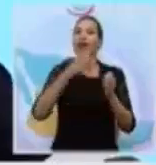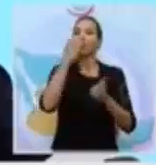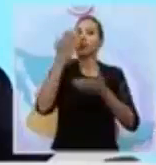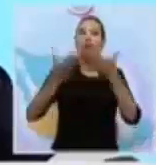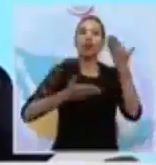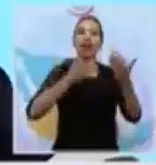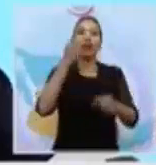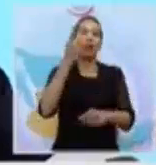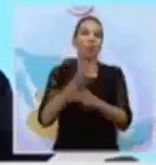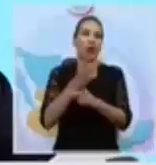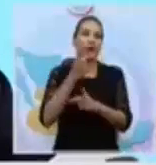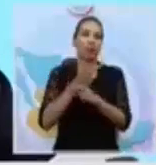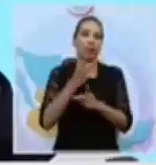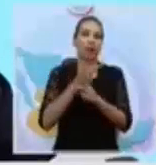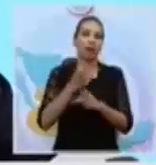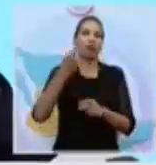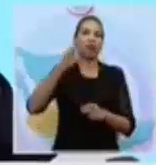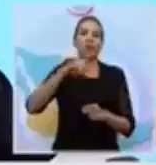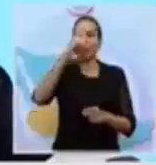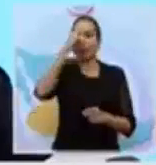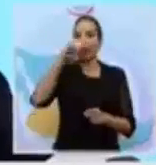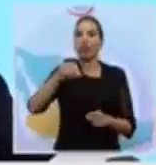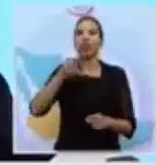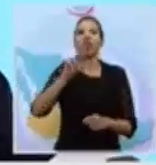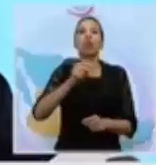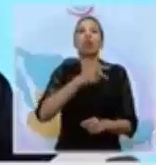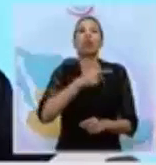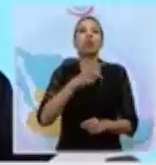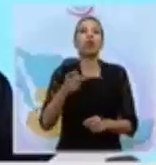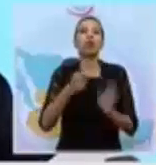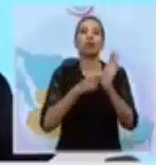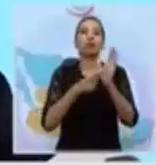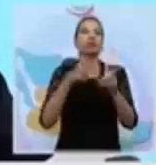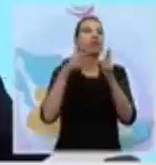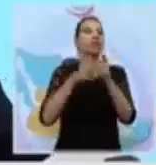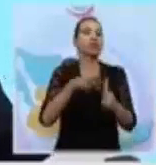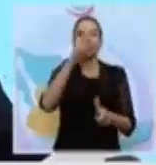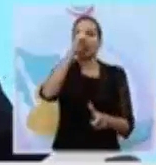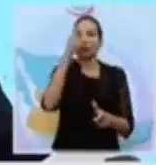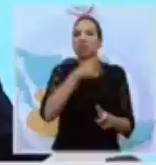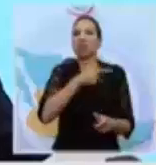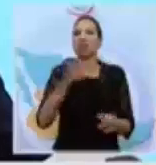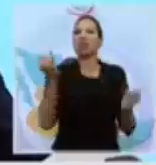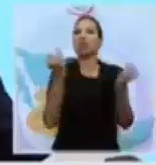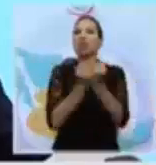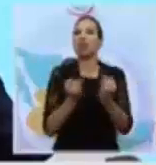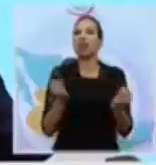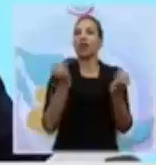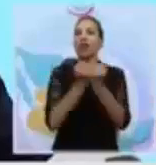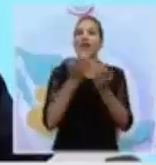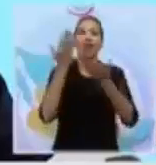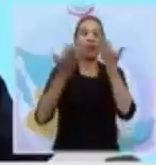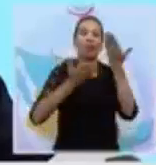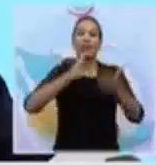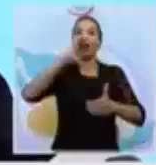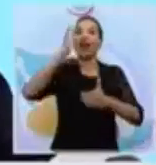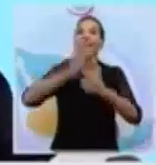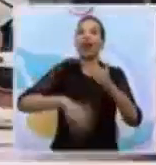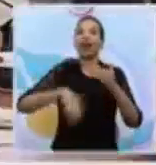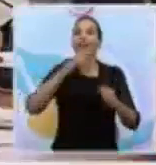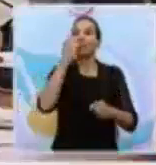porque así iban a dejar de ser pobres. La evidencia es que siguen siendo igual de pobres a pesar de haber